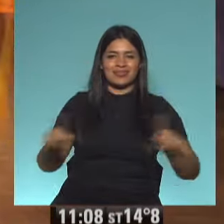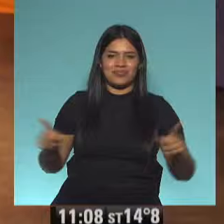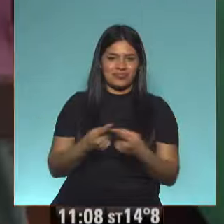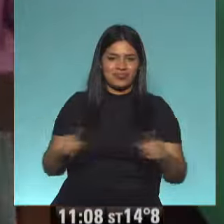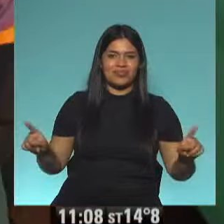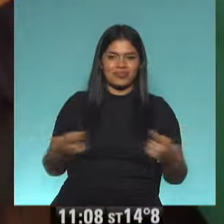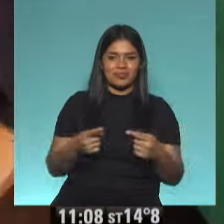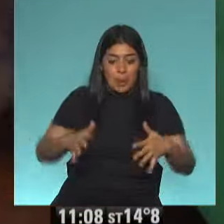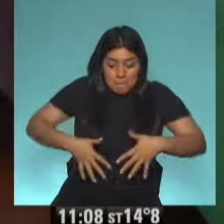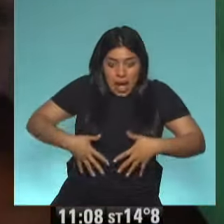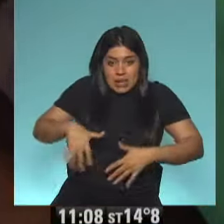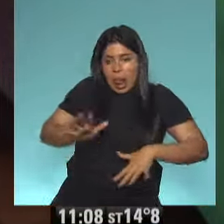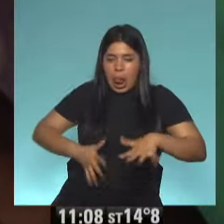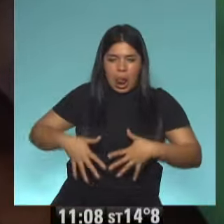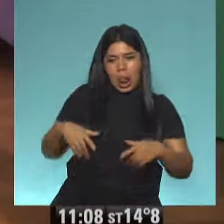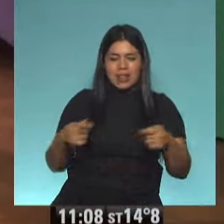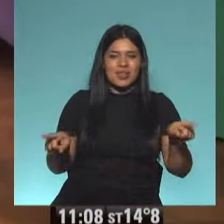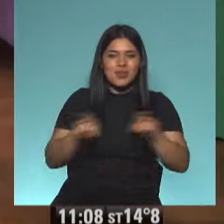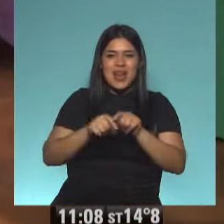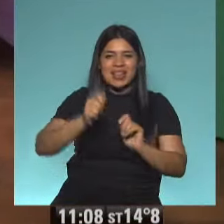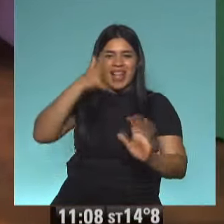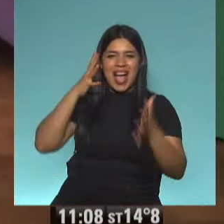si mueve la panza pa' carnaval,